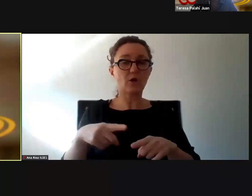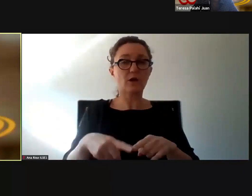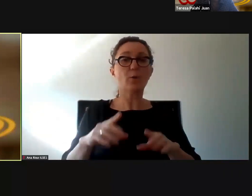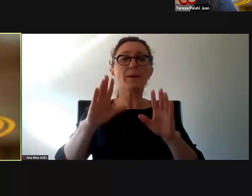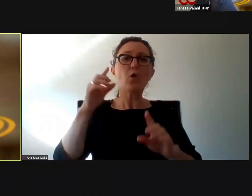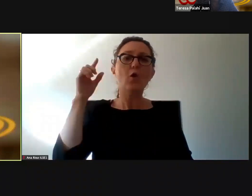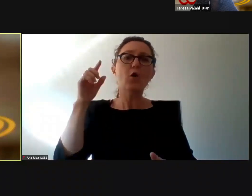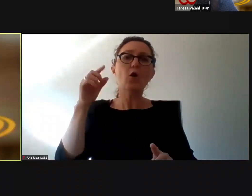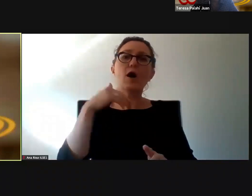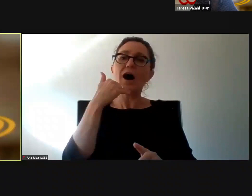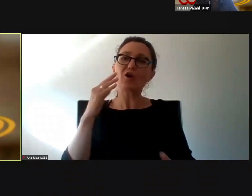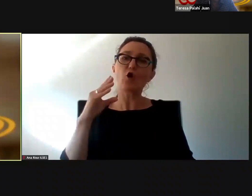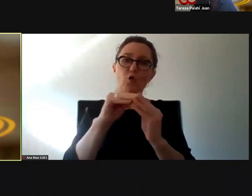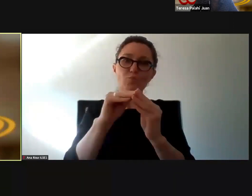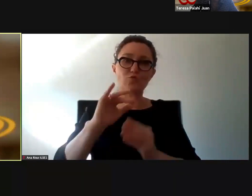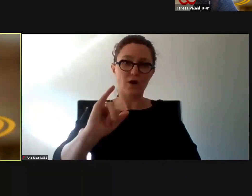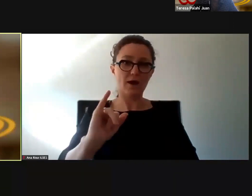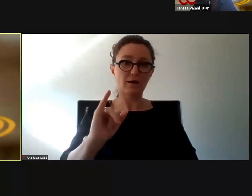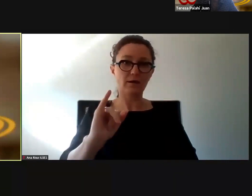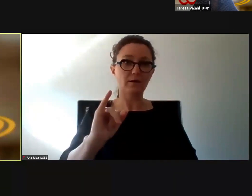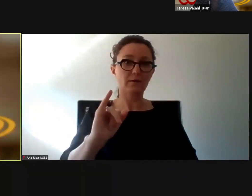tenido alguna relación